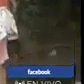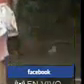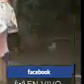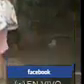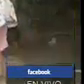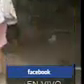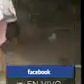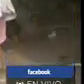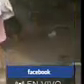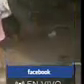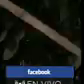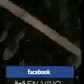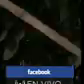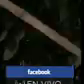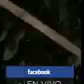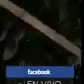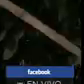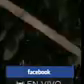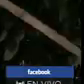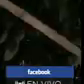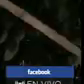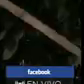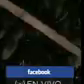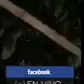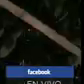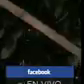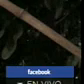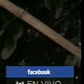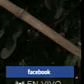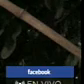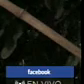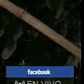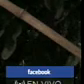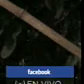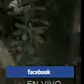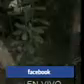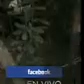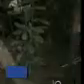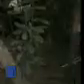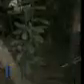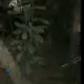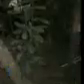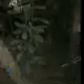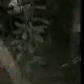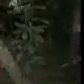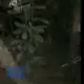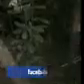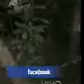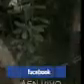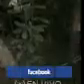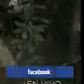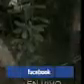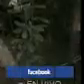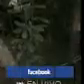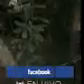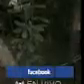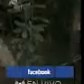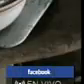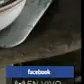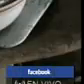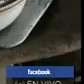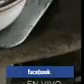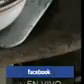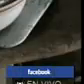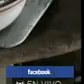Estas banderas blancas se están convirtiendo en símbolo del llamado urgente de ayuda en una comunidad de Acajutla,